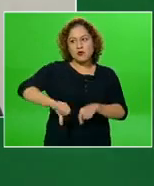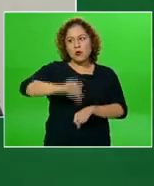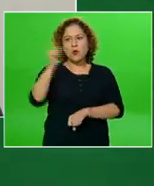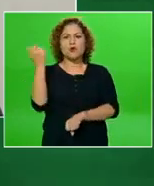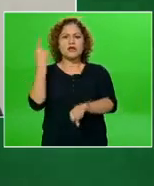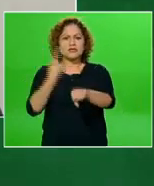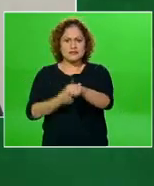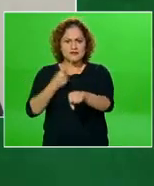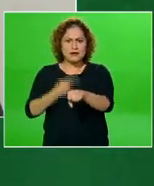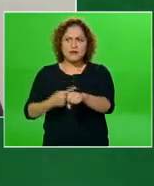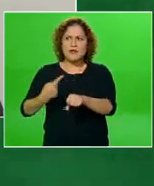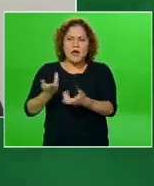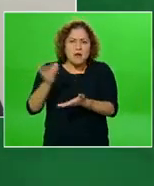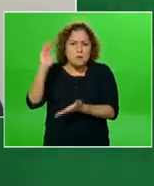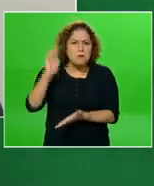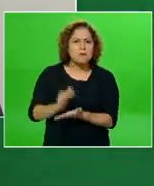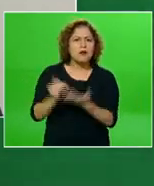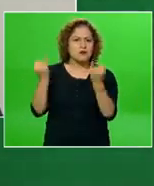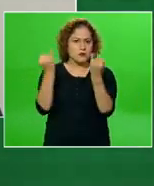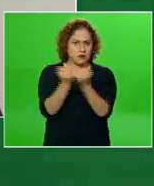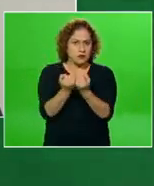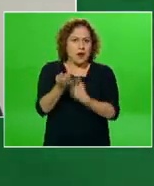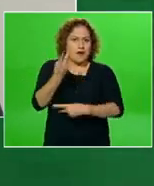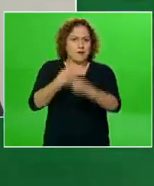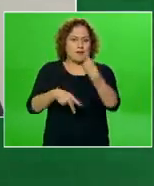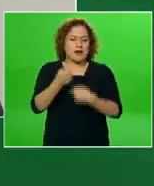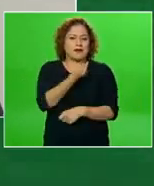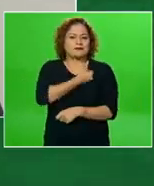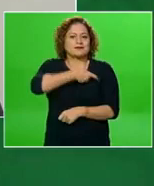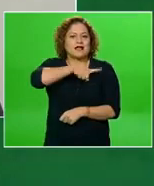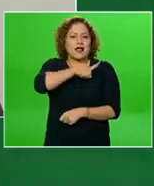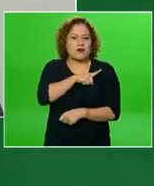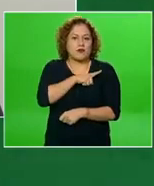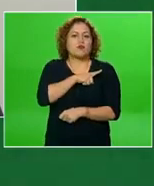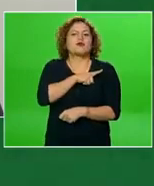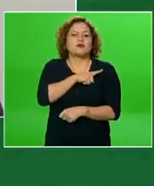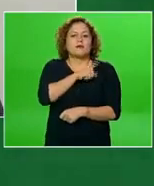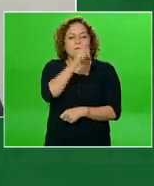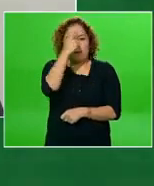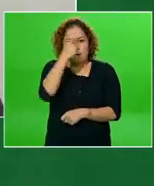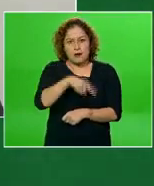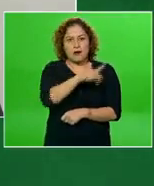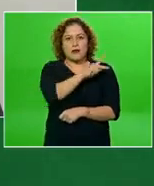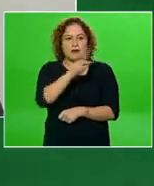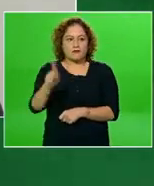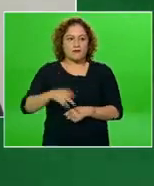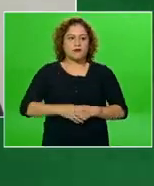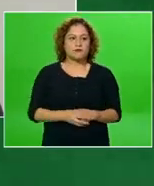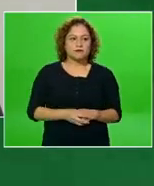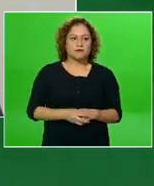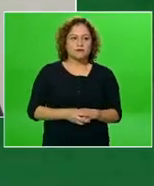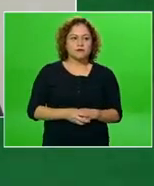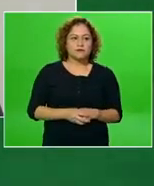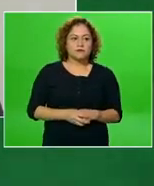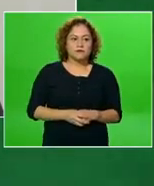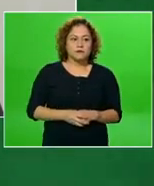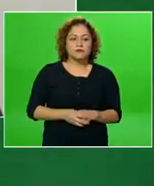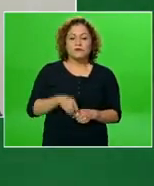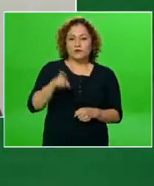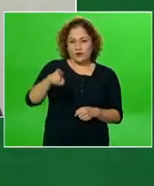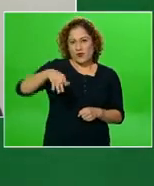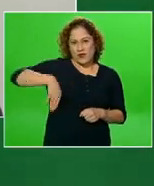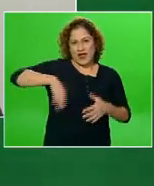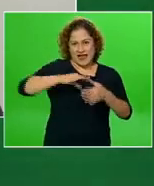contribuyendo a generar salud en la población qué ejercicio os digo en función de lo que es comentado